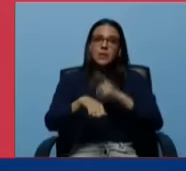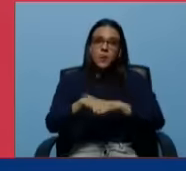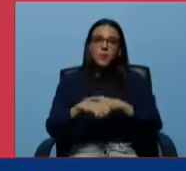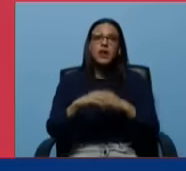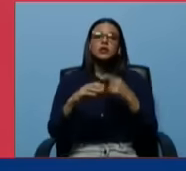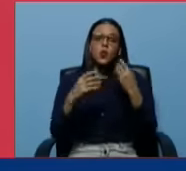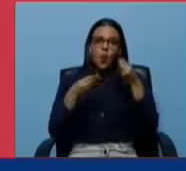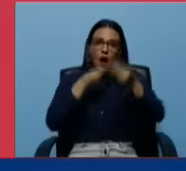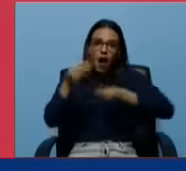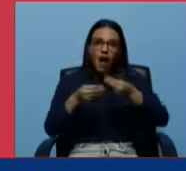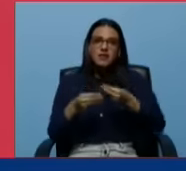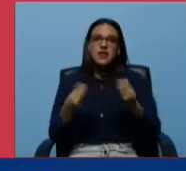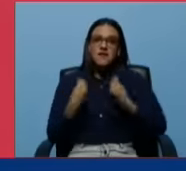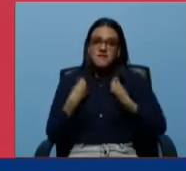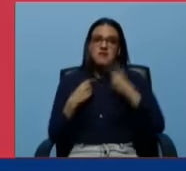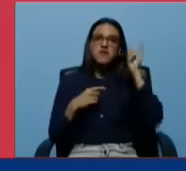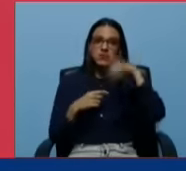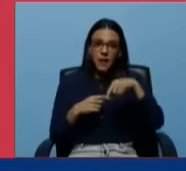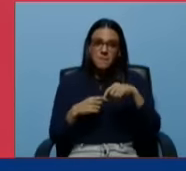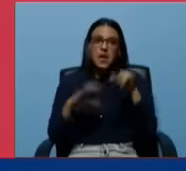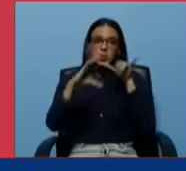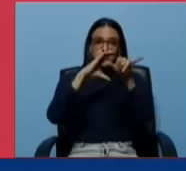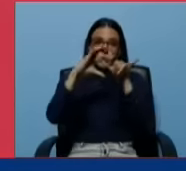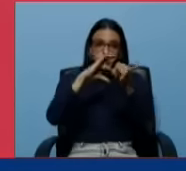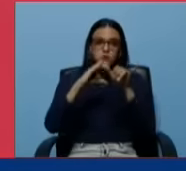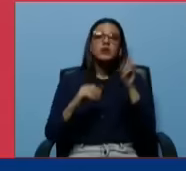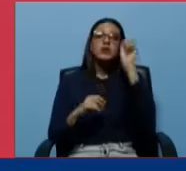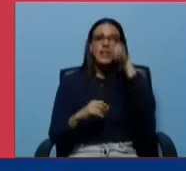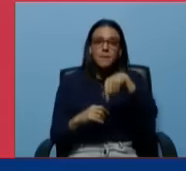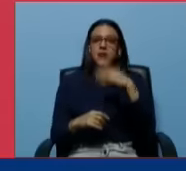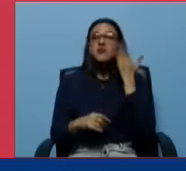Instagram, Facebook Live,